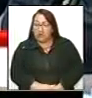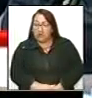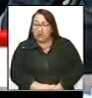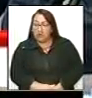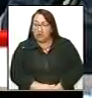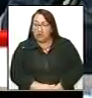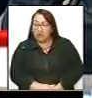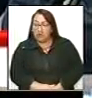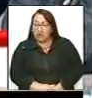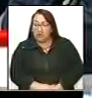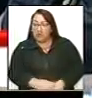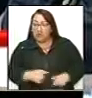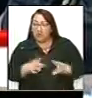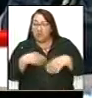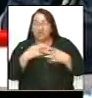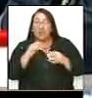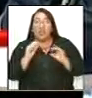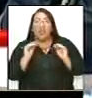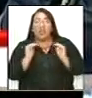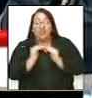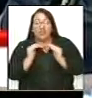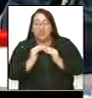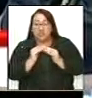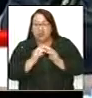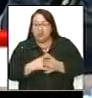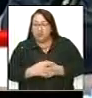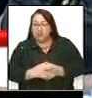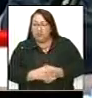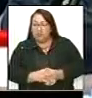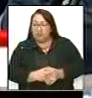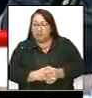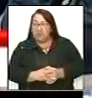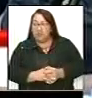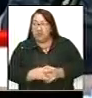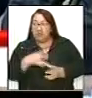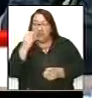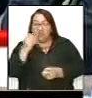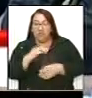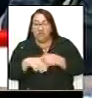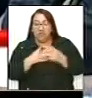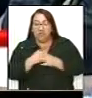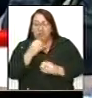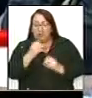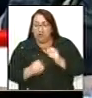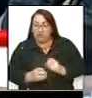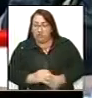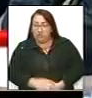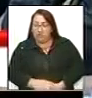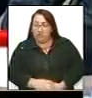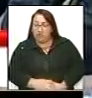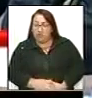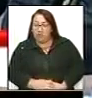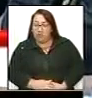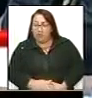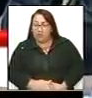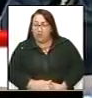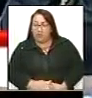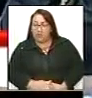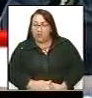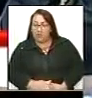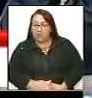pero podemos hablar él mismo también es es una alternativa a la solución que tiene